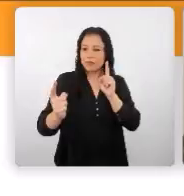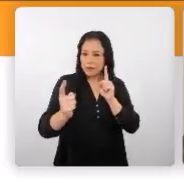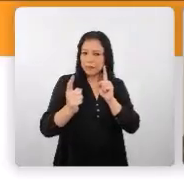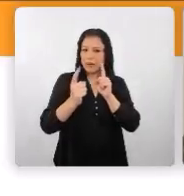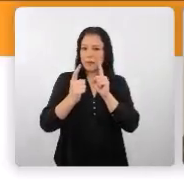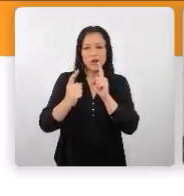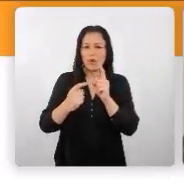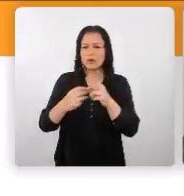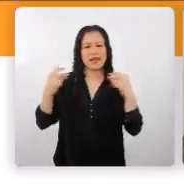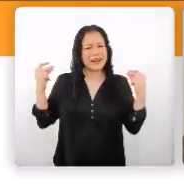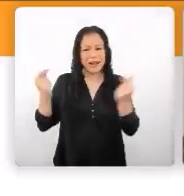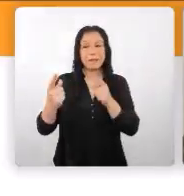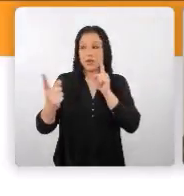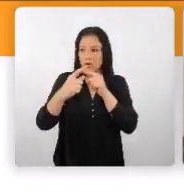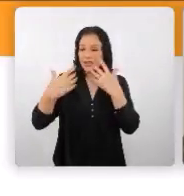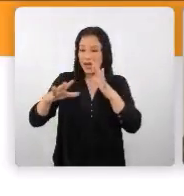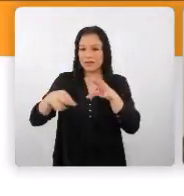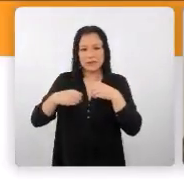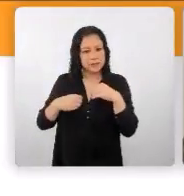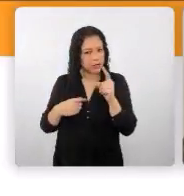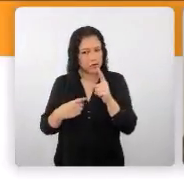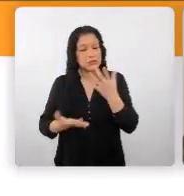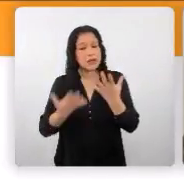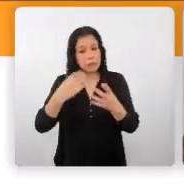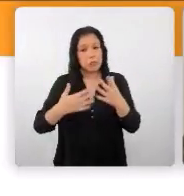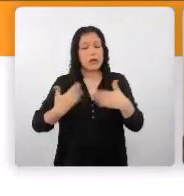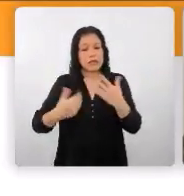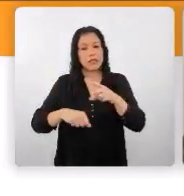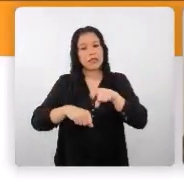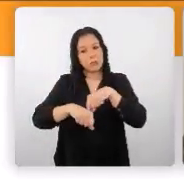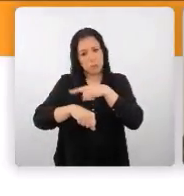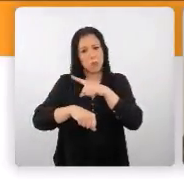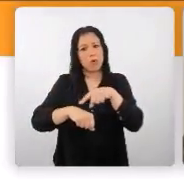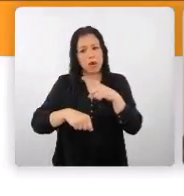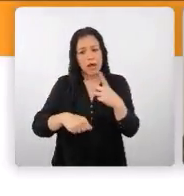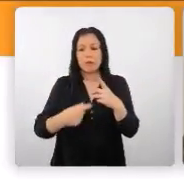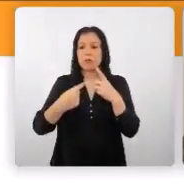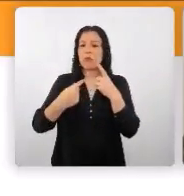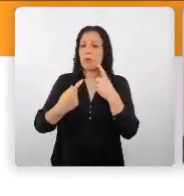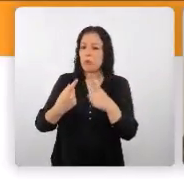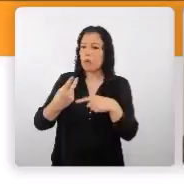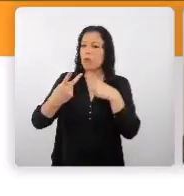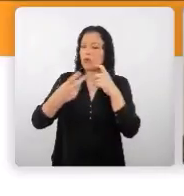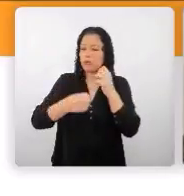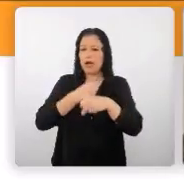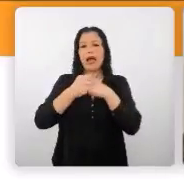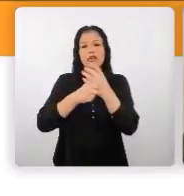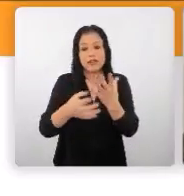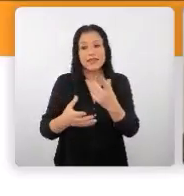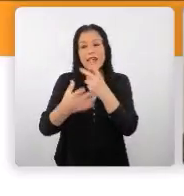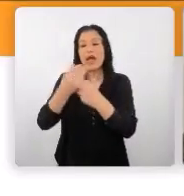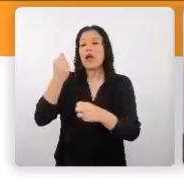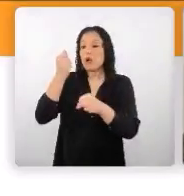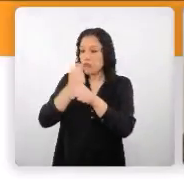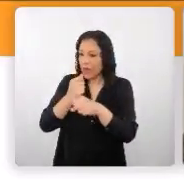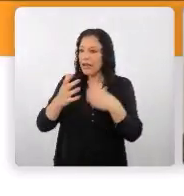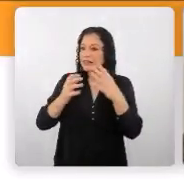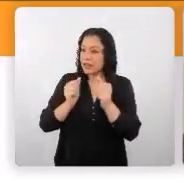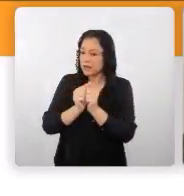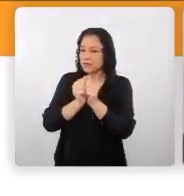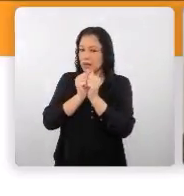suelen ser inmediatos, ¿no? Sino que pueden demorar varios años en construirse, pero sin embargo,